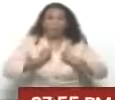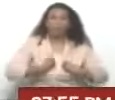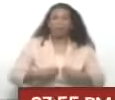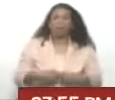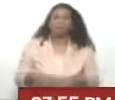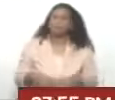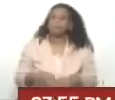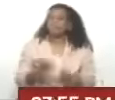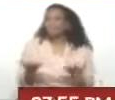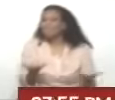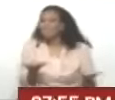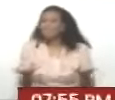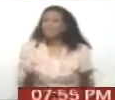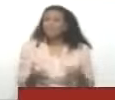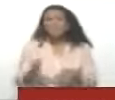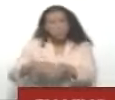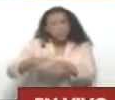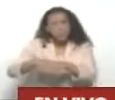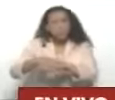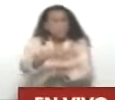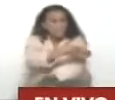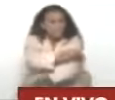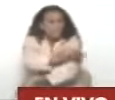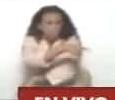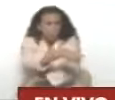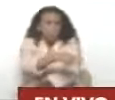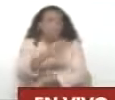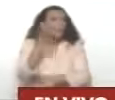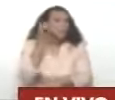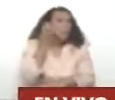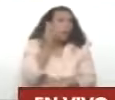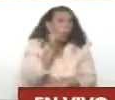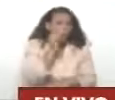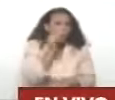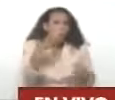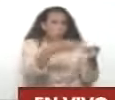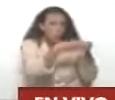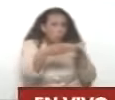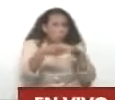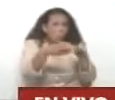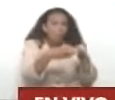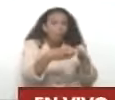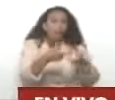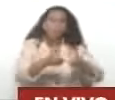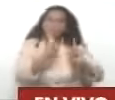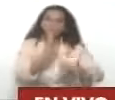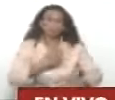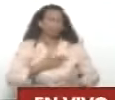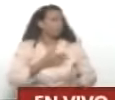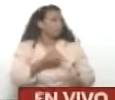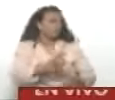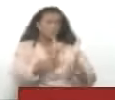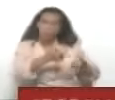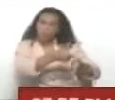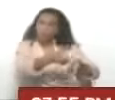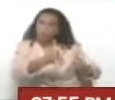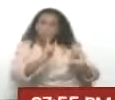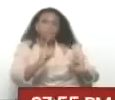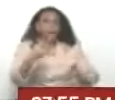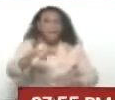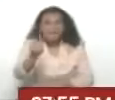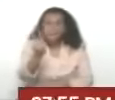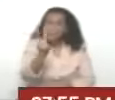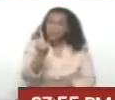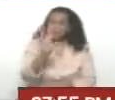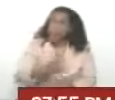Pero, señores fascistas, señora fascista, no se lo vamos a permitir. Y en Venezuela va a